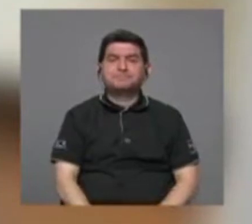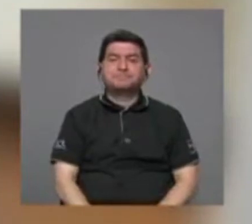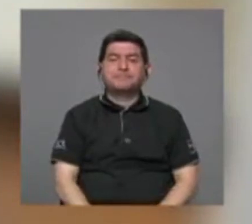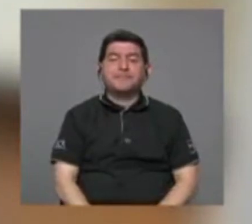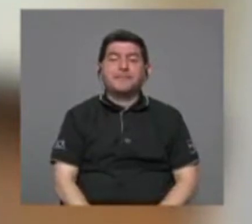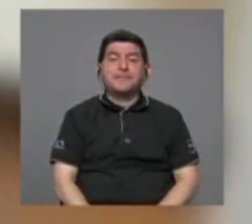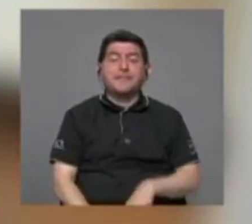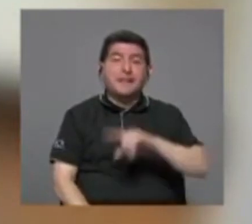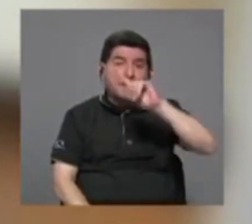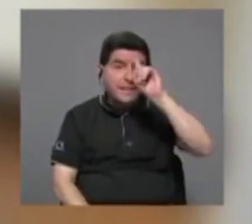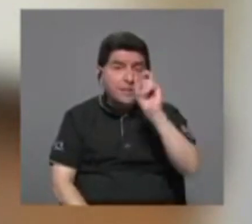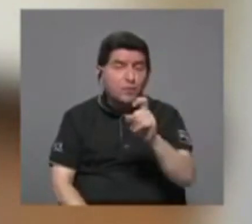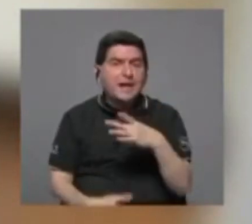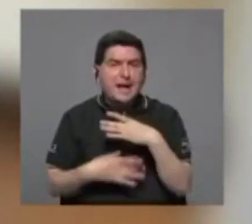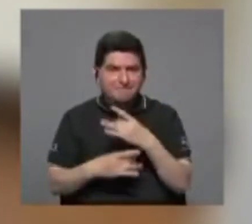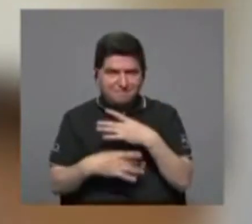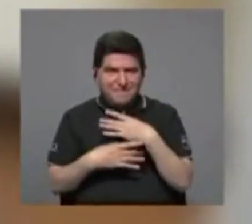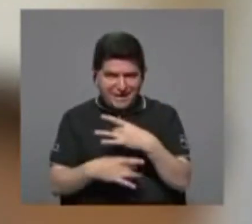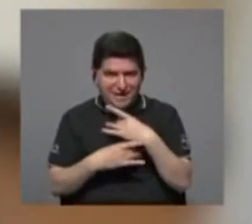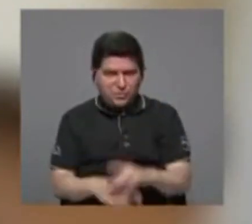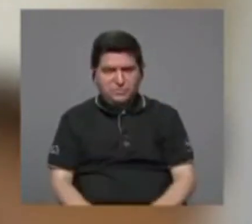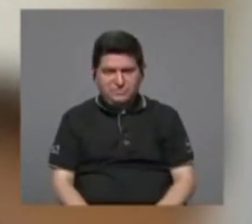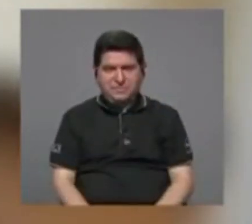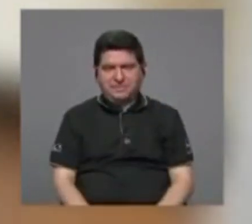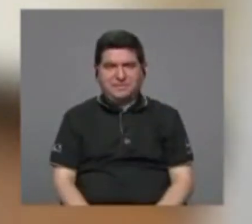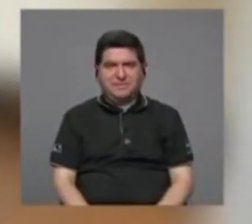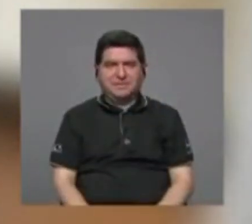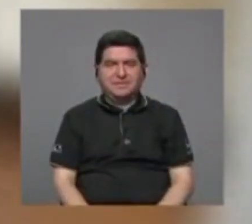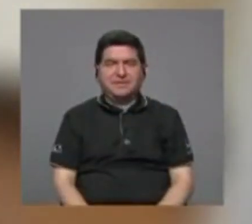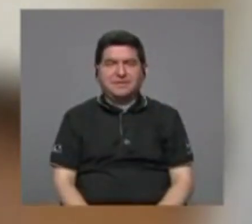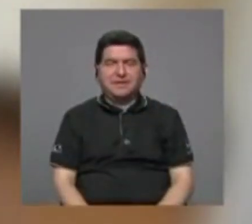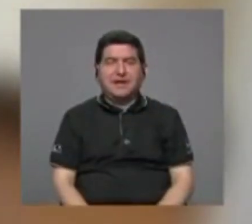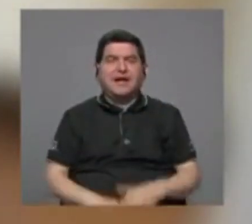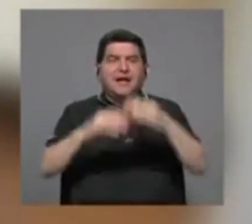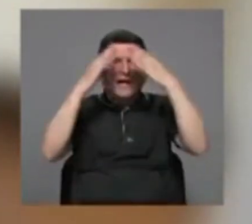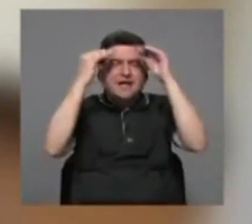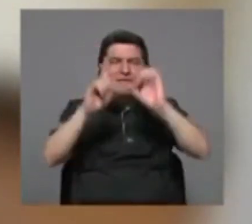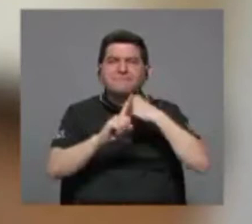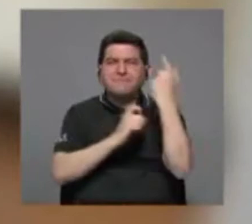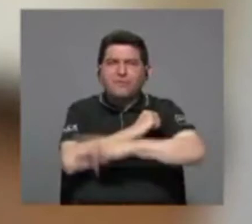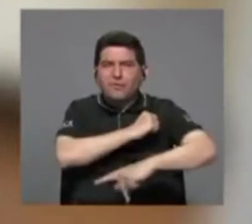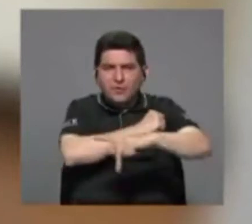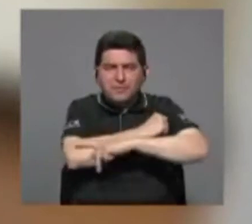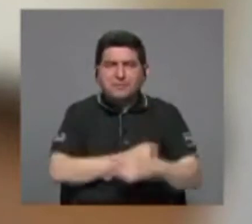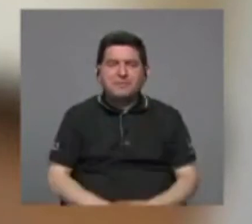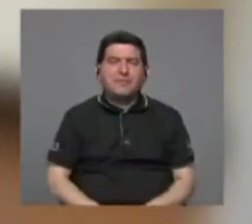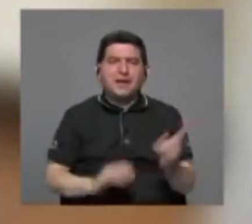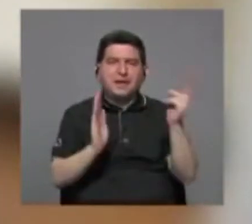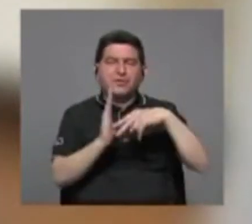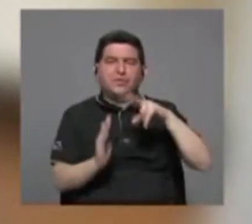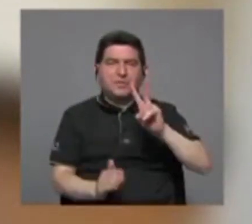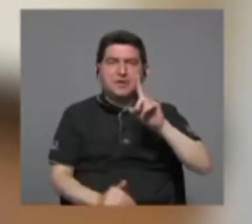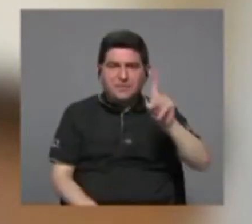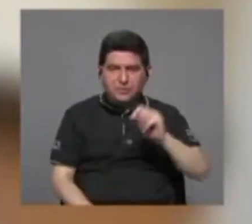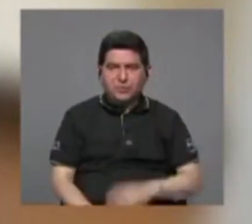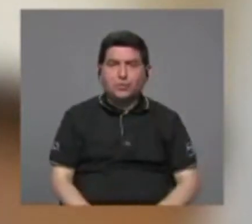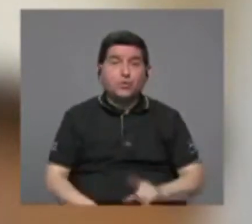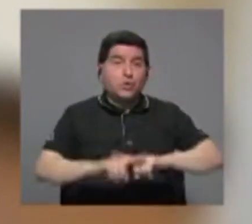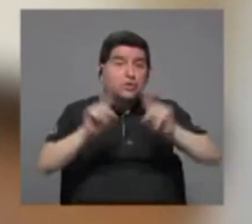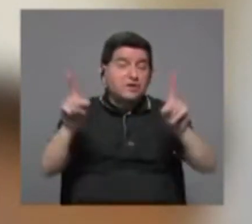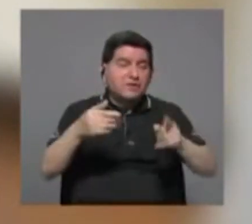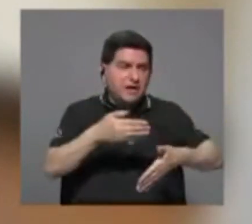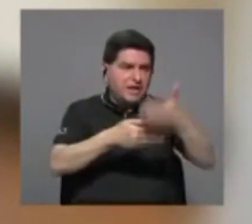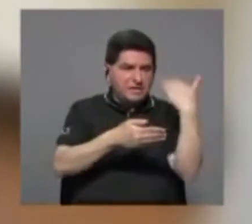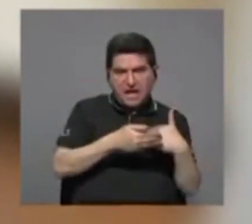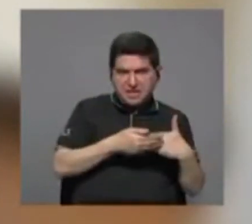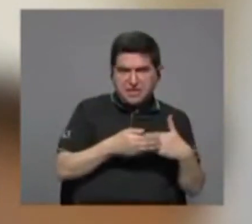Hay una pregunta muy interesante: ¿en qué medida el informe Estado de la Nación 2021 es distinto a los